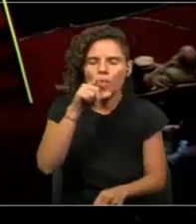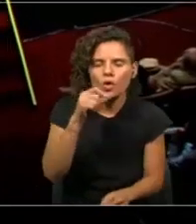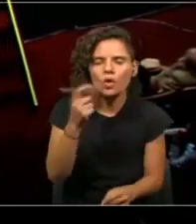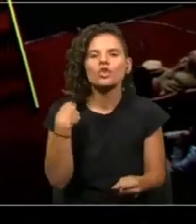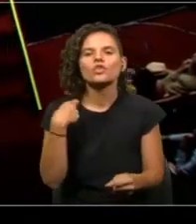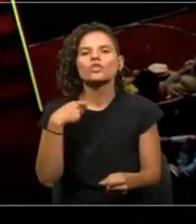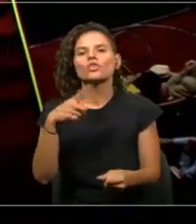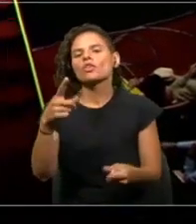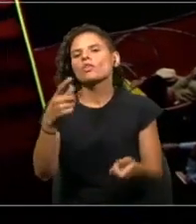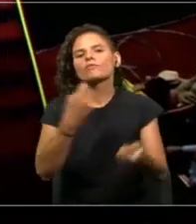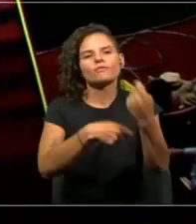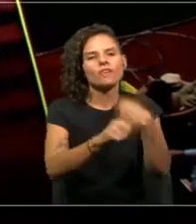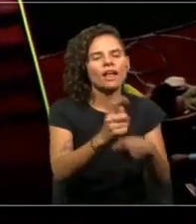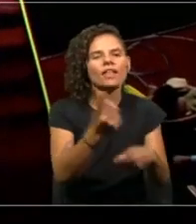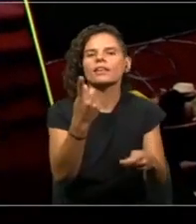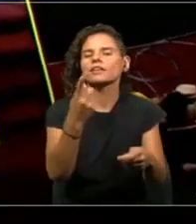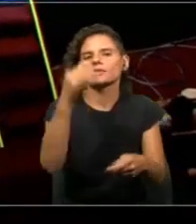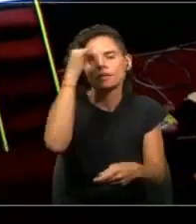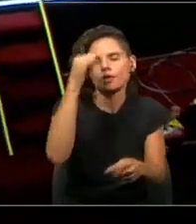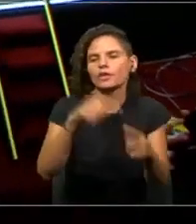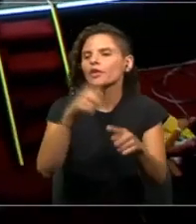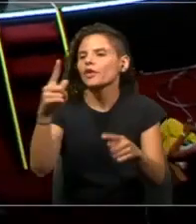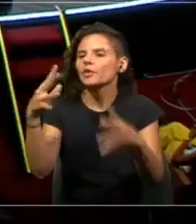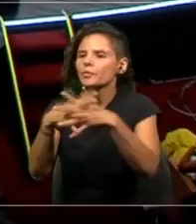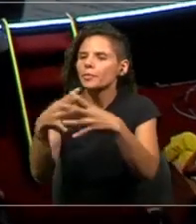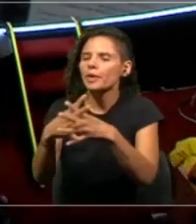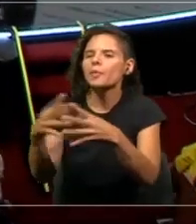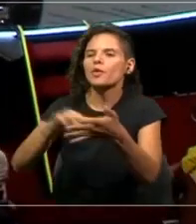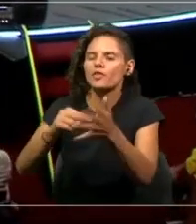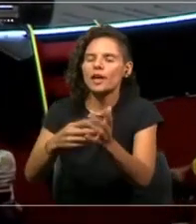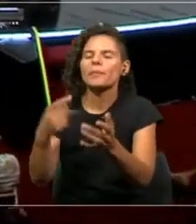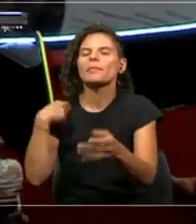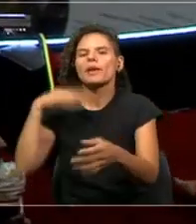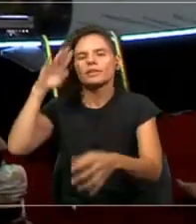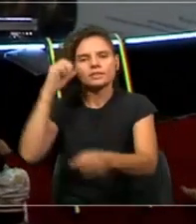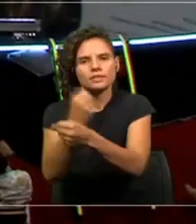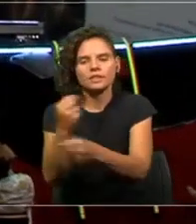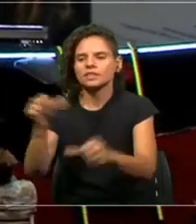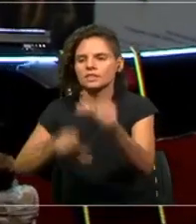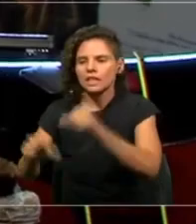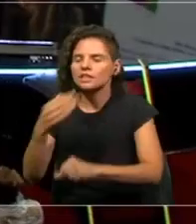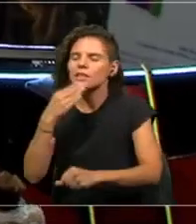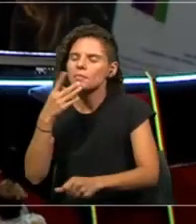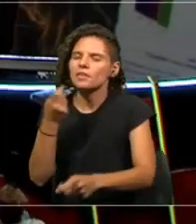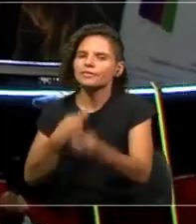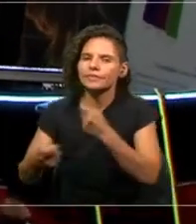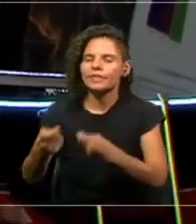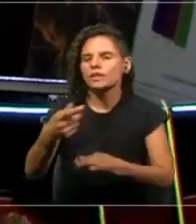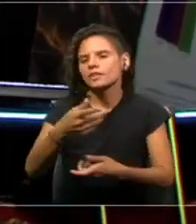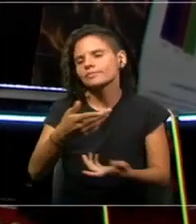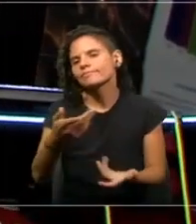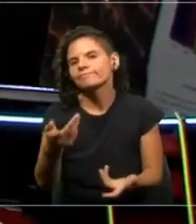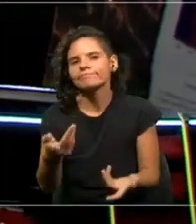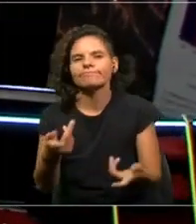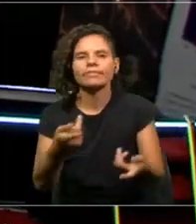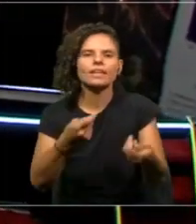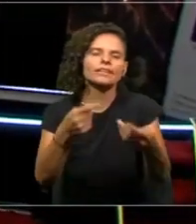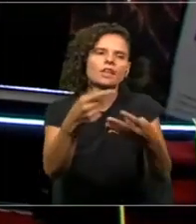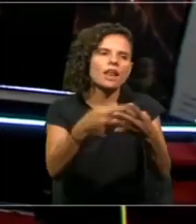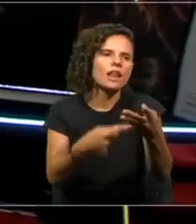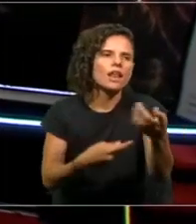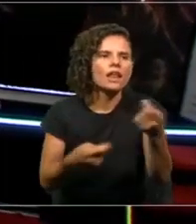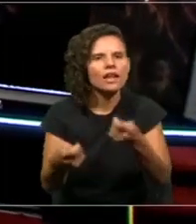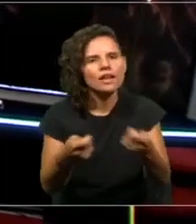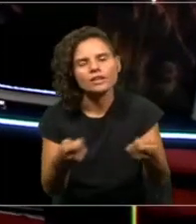Polar, Johnson, ITES, Milico Gate, Paco Gate, falta Ciencia Gate, TPP-11, crisis ambiental, Quintero y Punchocaí,